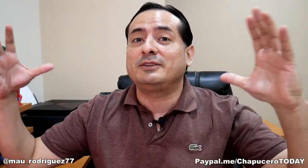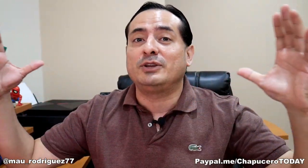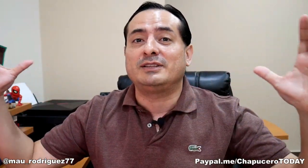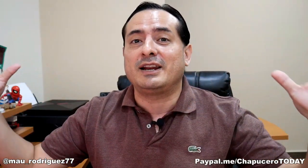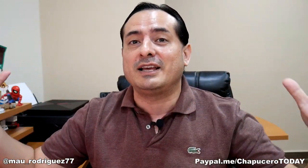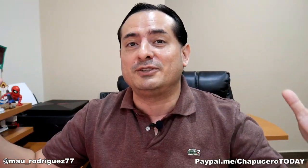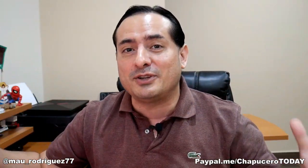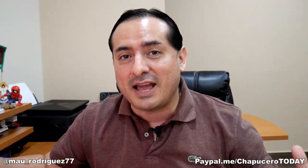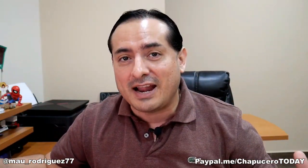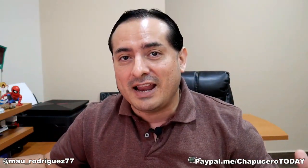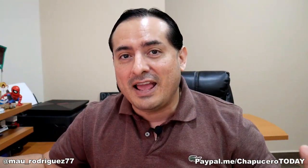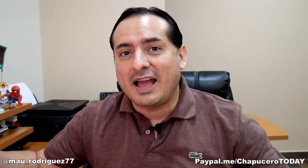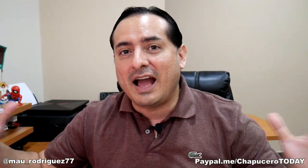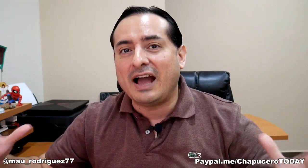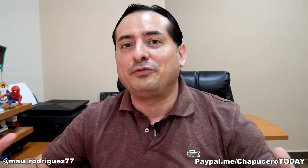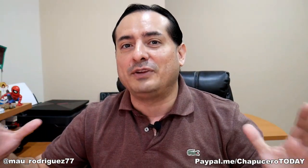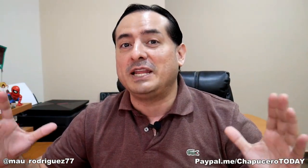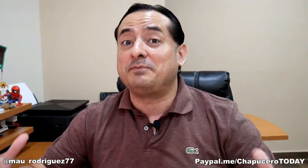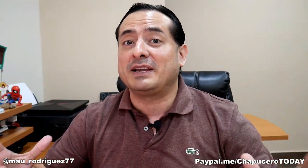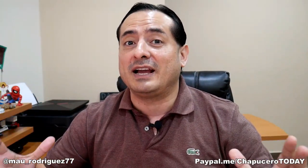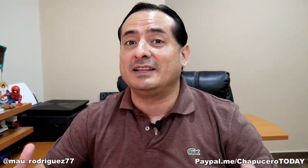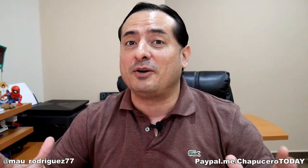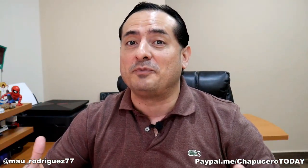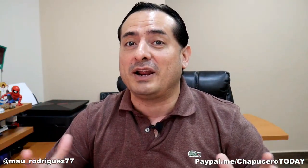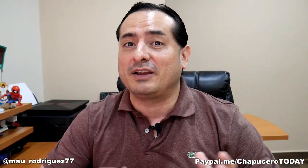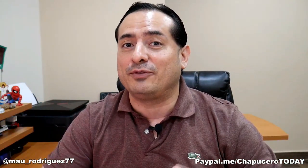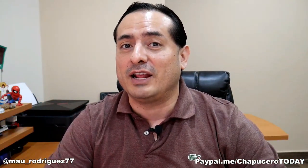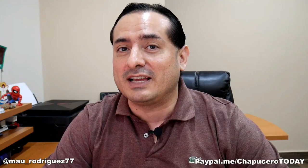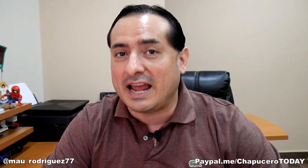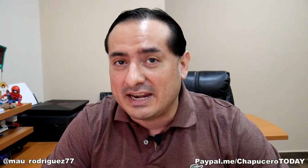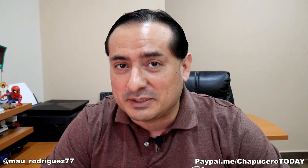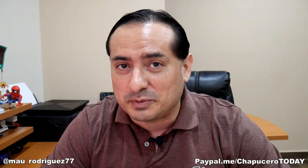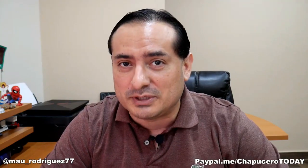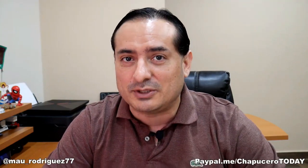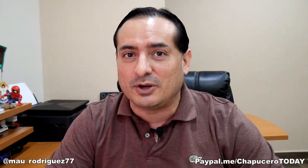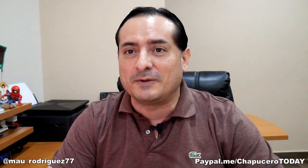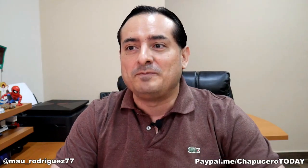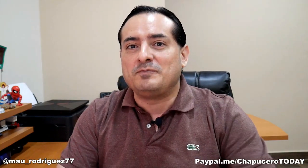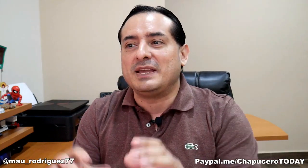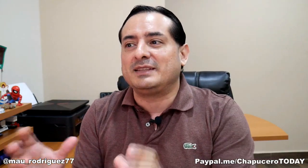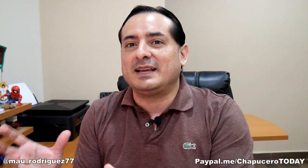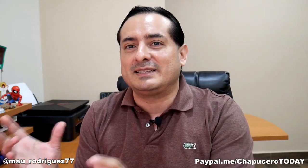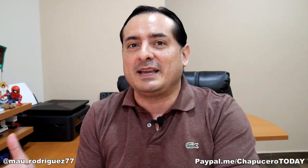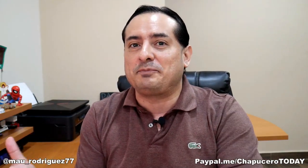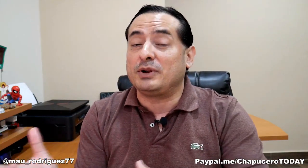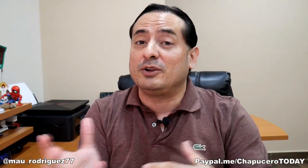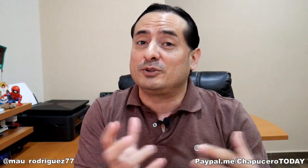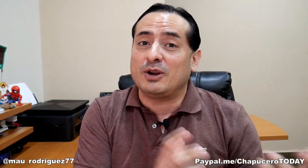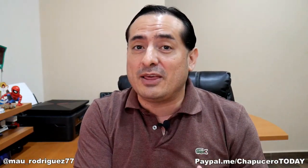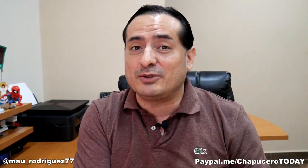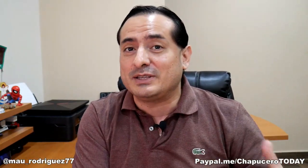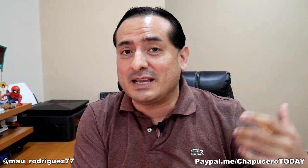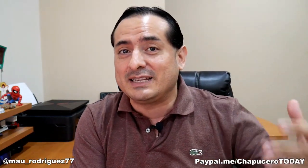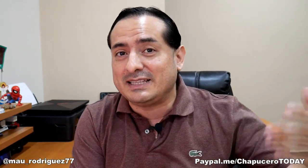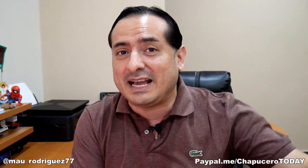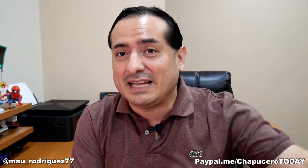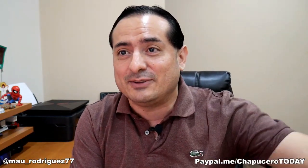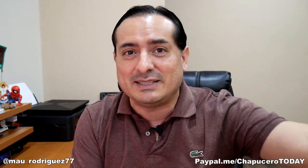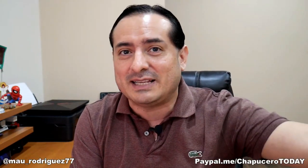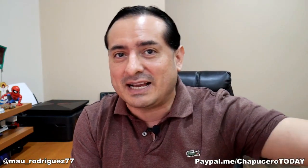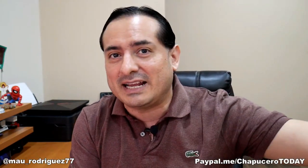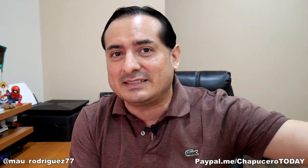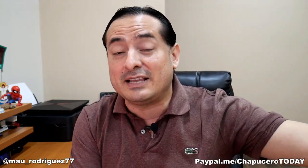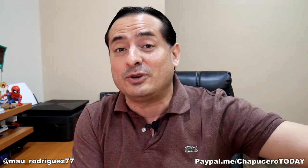un evento internacional a felipe calderón para que fuera el gran expositor mientras que por el otro lado siguen criticando